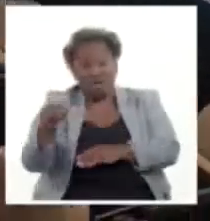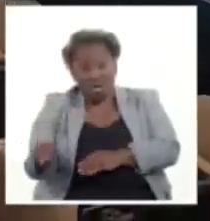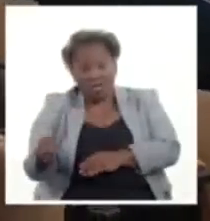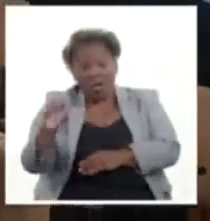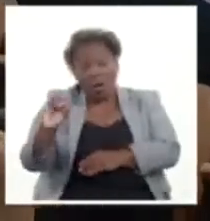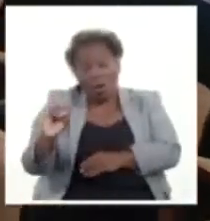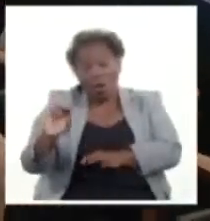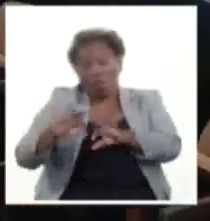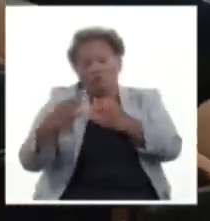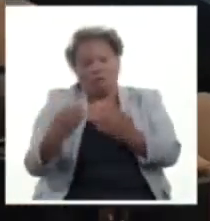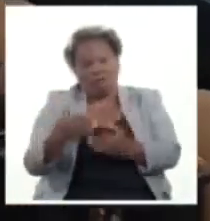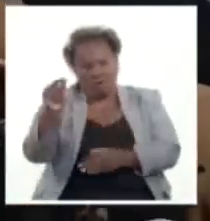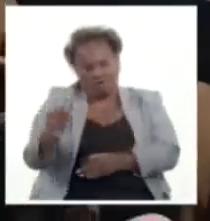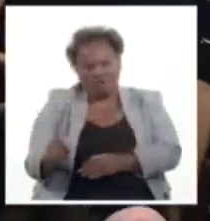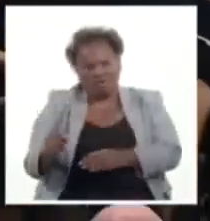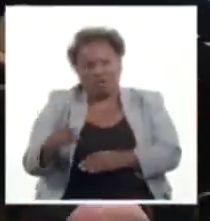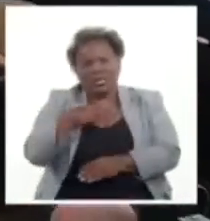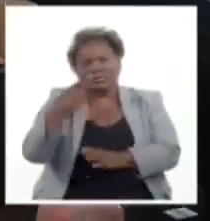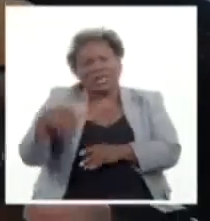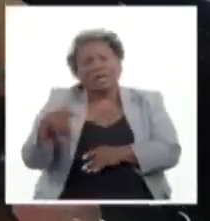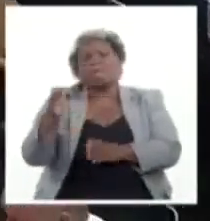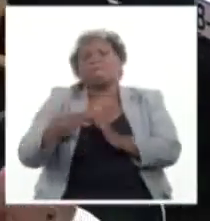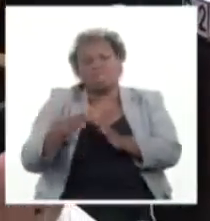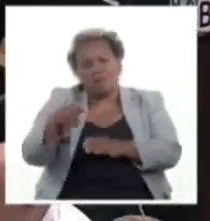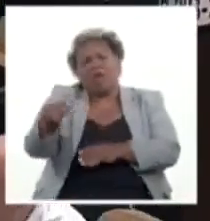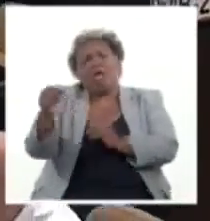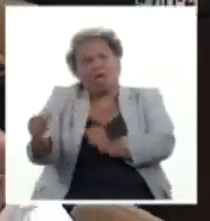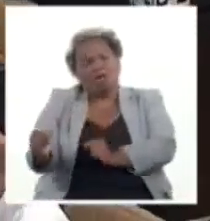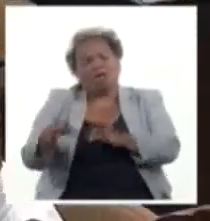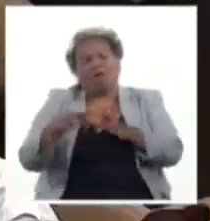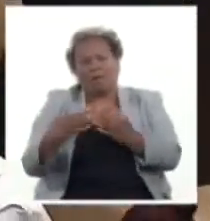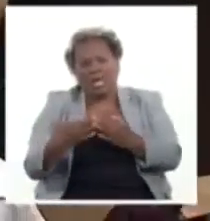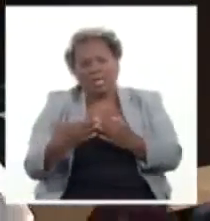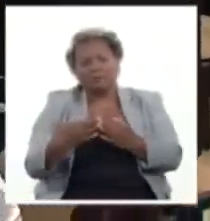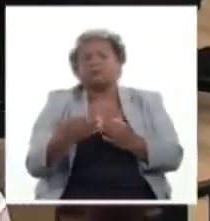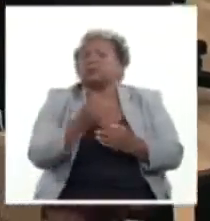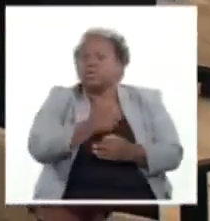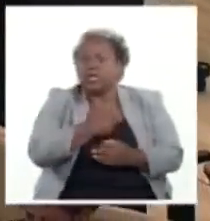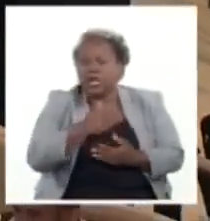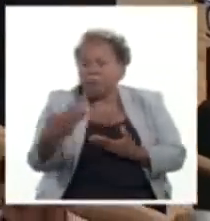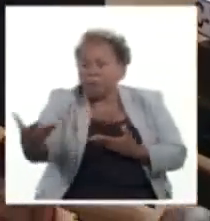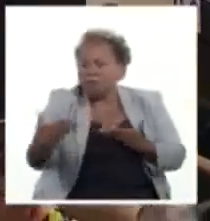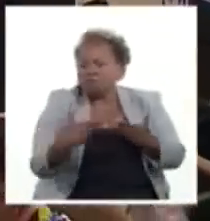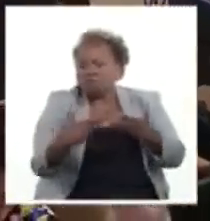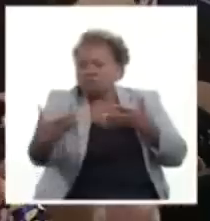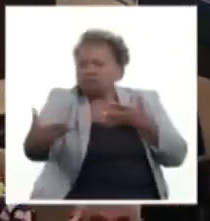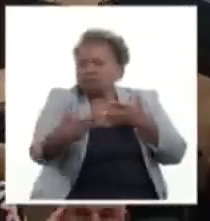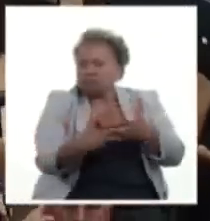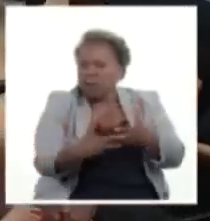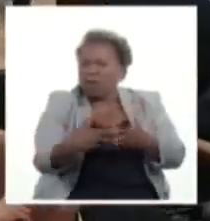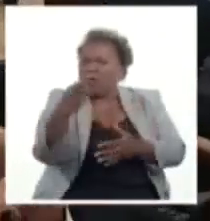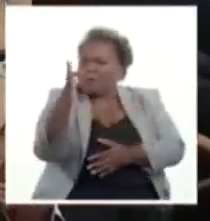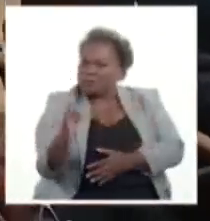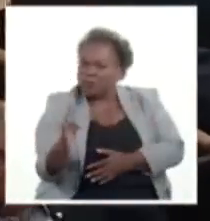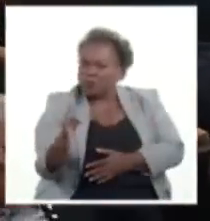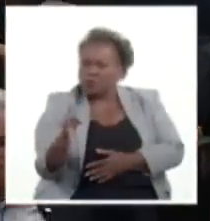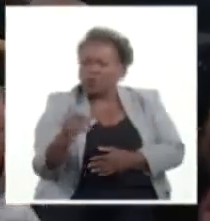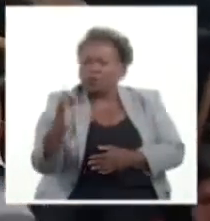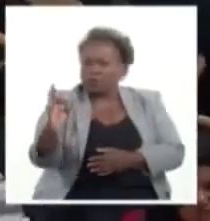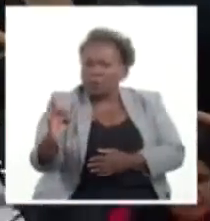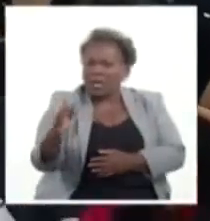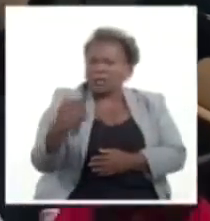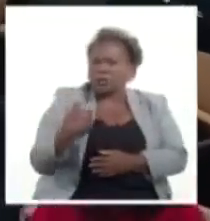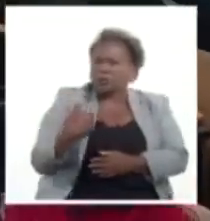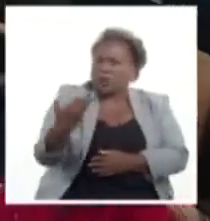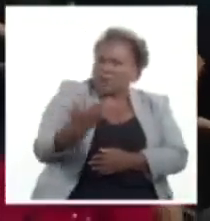ellas. Mantenemos la disposición a construir una relación respetuosa y mutuamente beneficiosa, con pleno